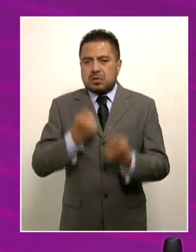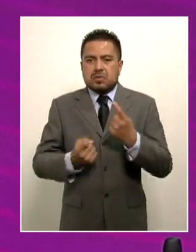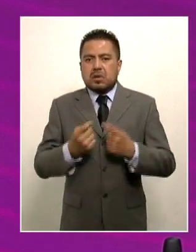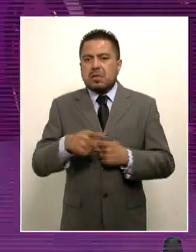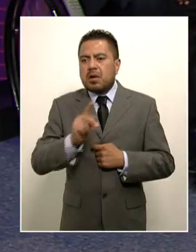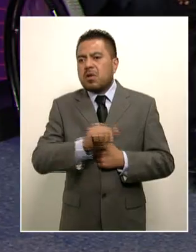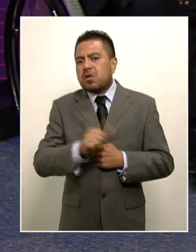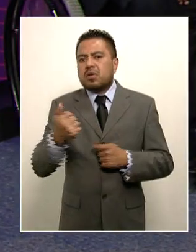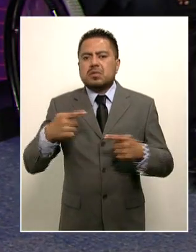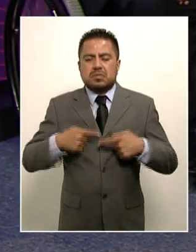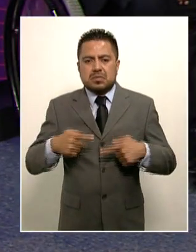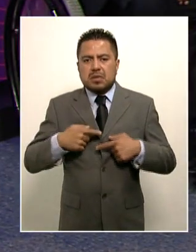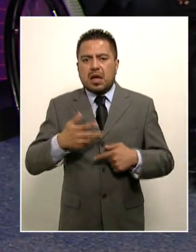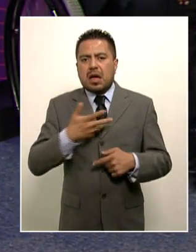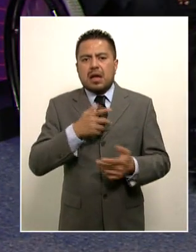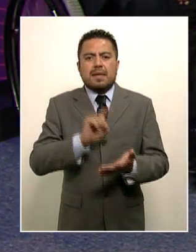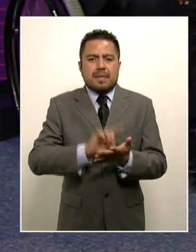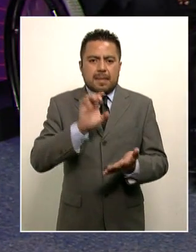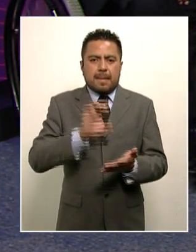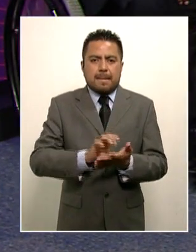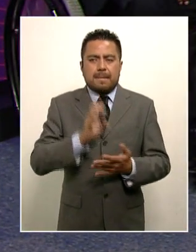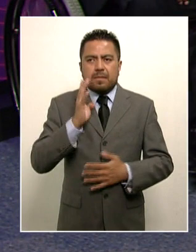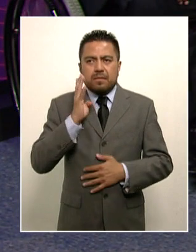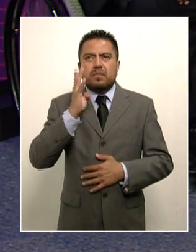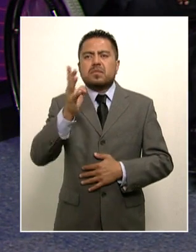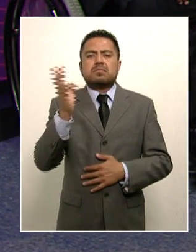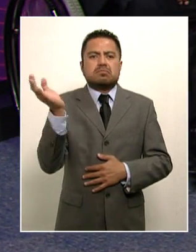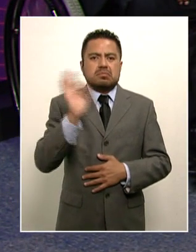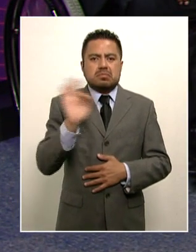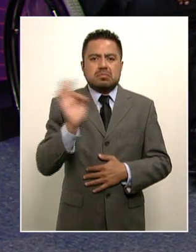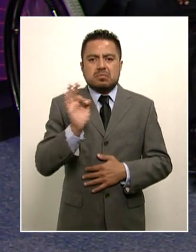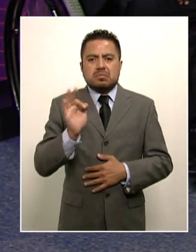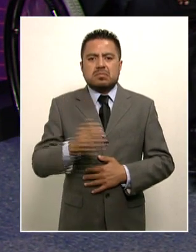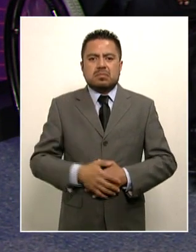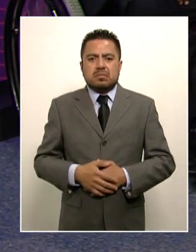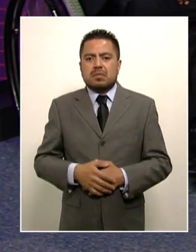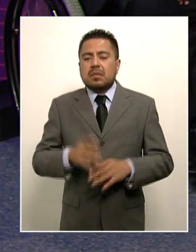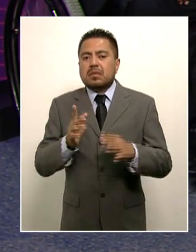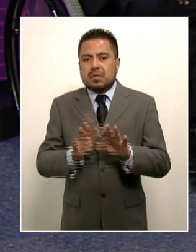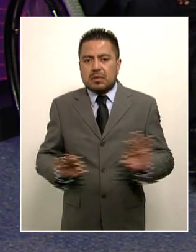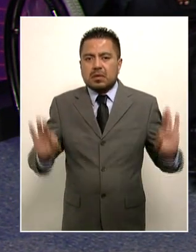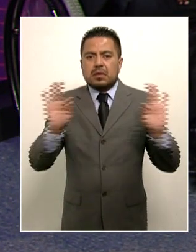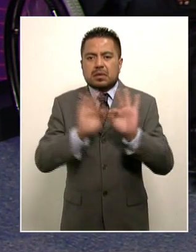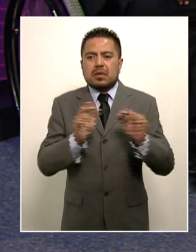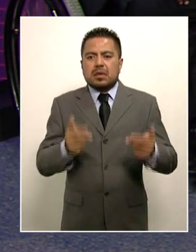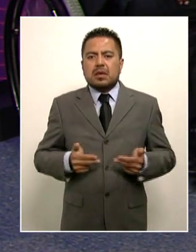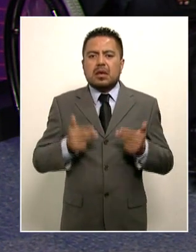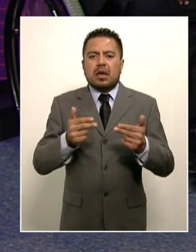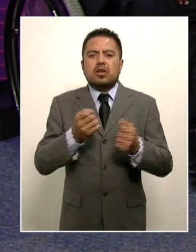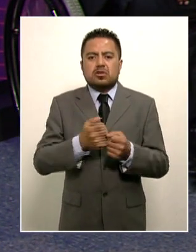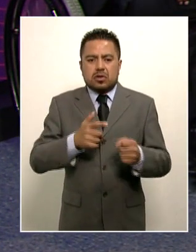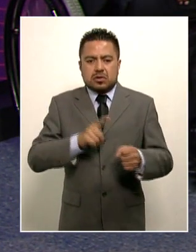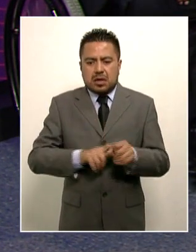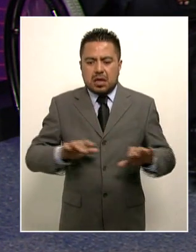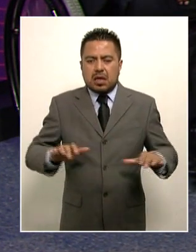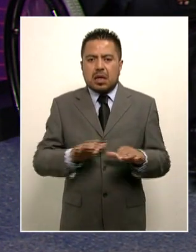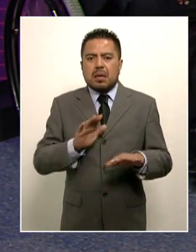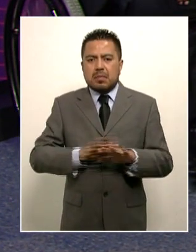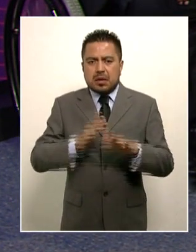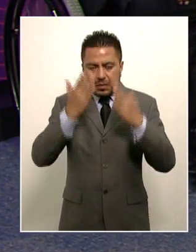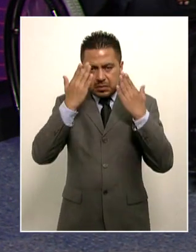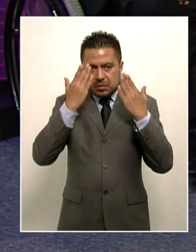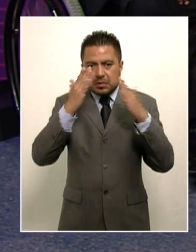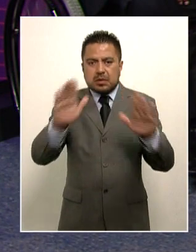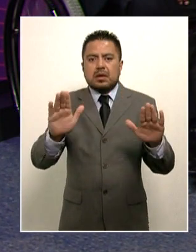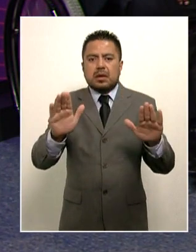pues otros van a tener discapacidades en el futuro. Entonces es importante generar sociedades pues más abiertas,